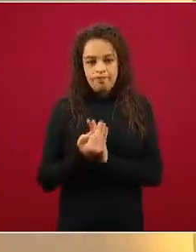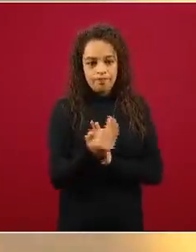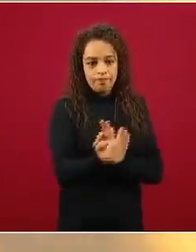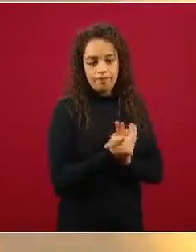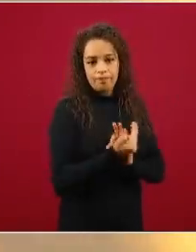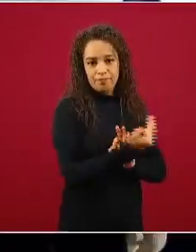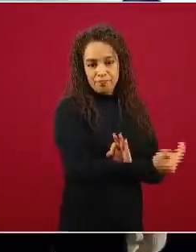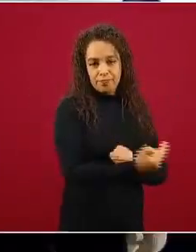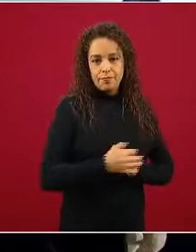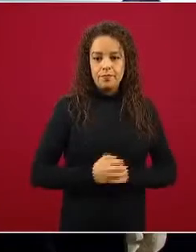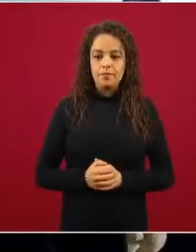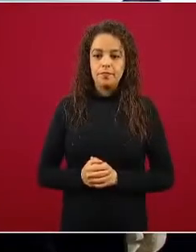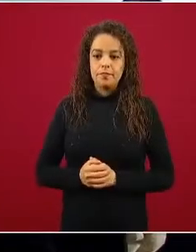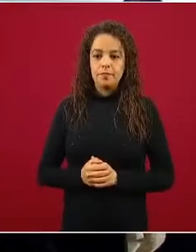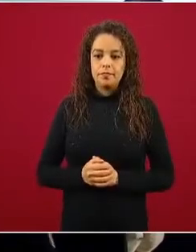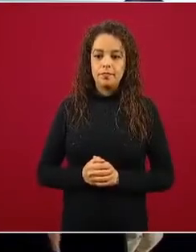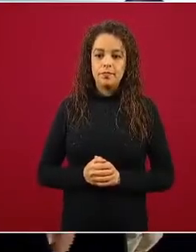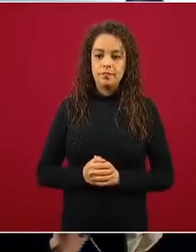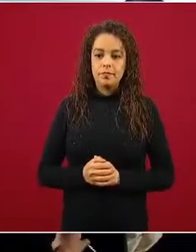desde luego. La siguiente.